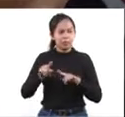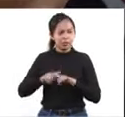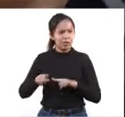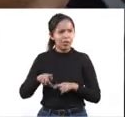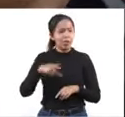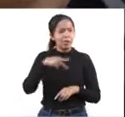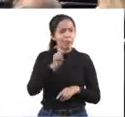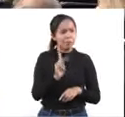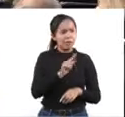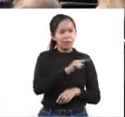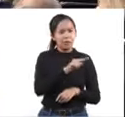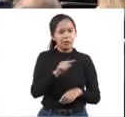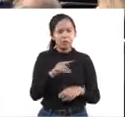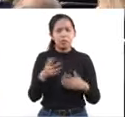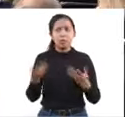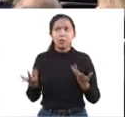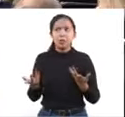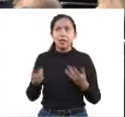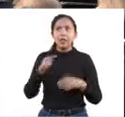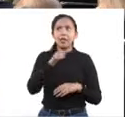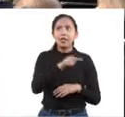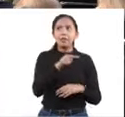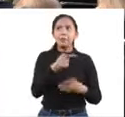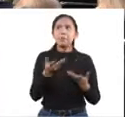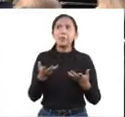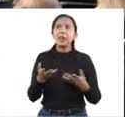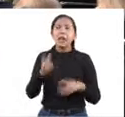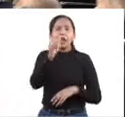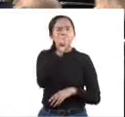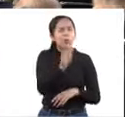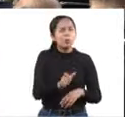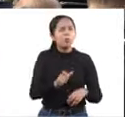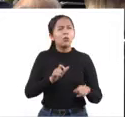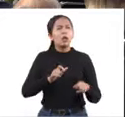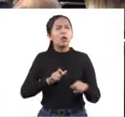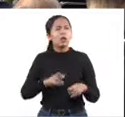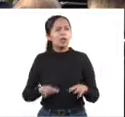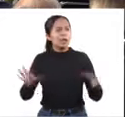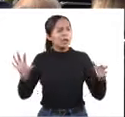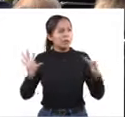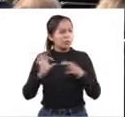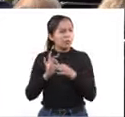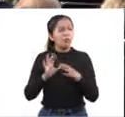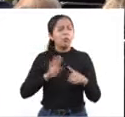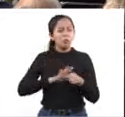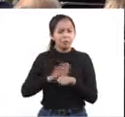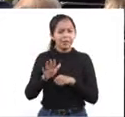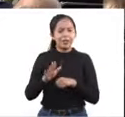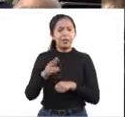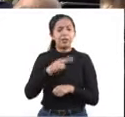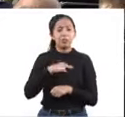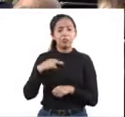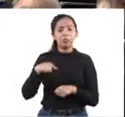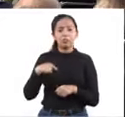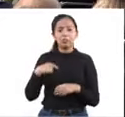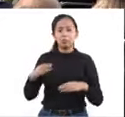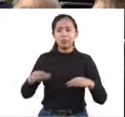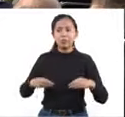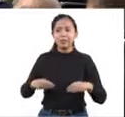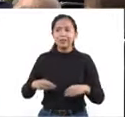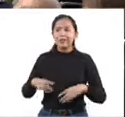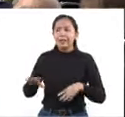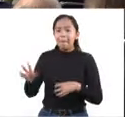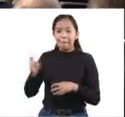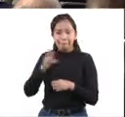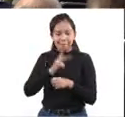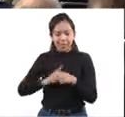misma de estar alejados de nuestra tierra, la migración, el estatus de nuestros padres. Es importante